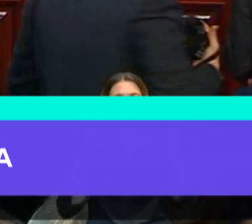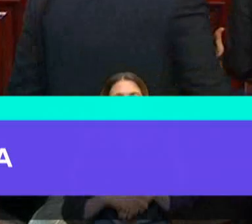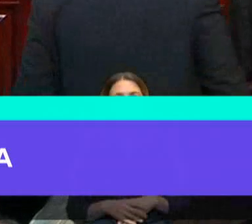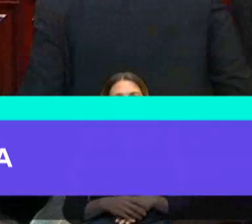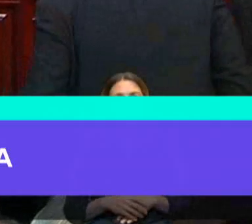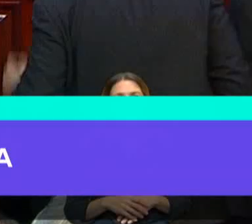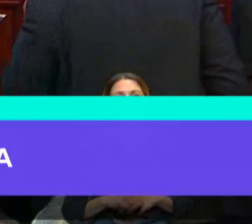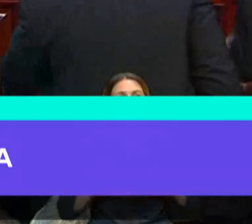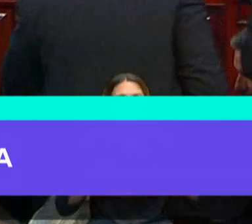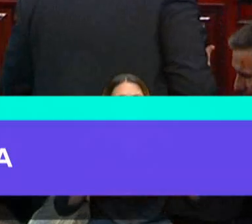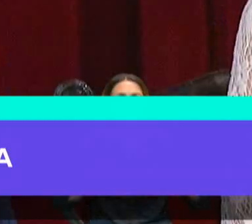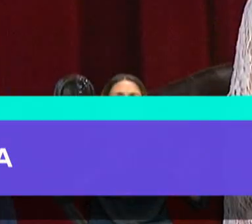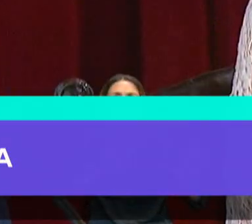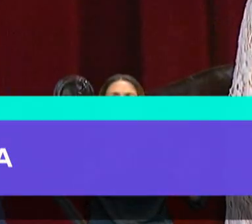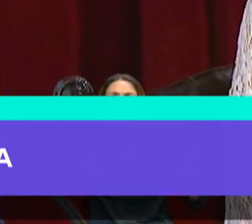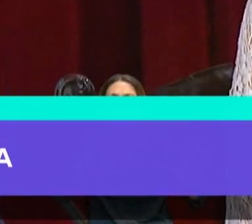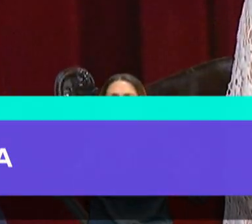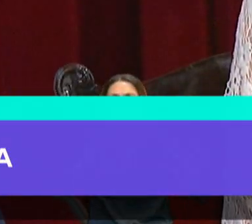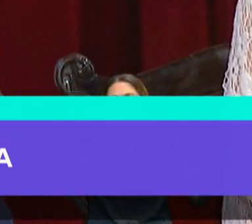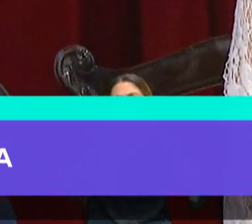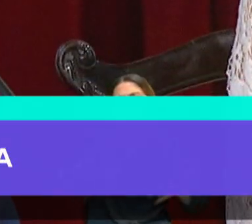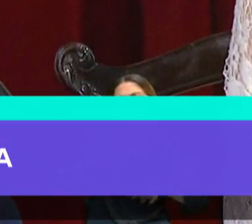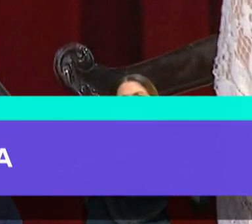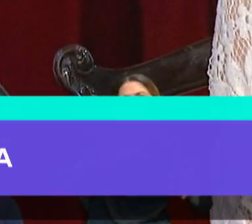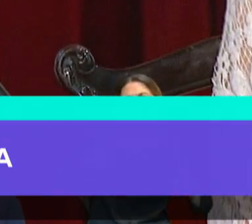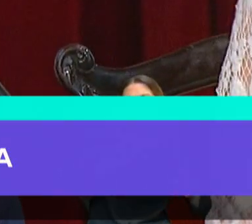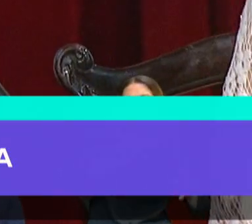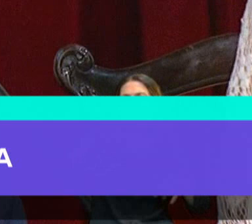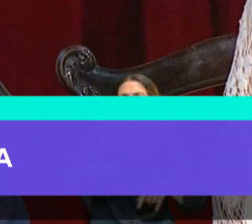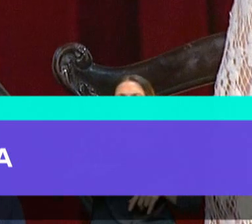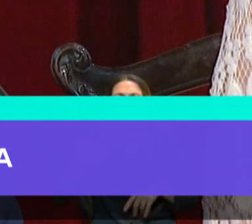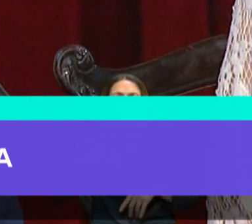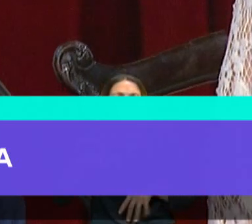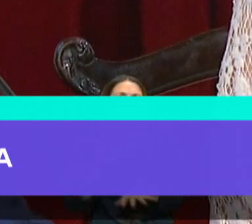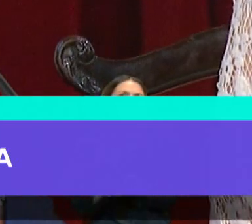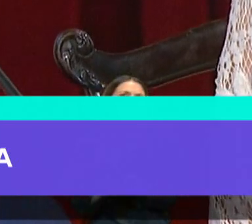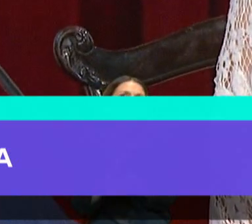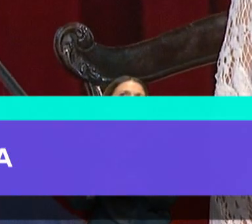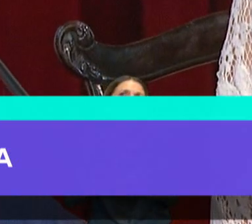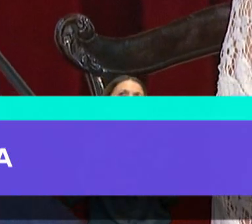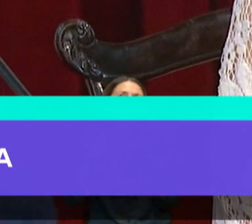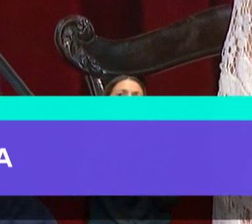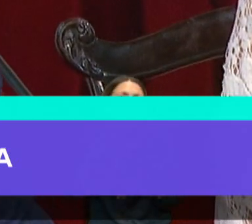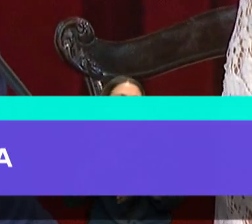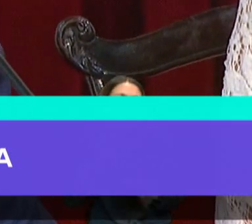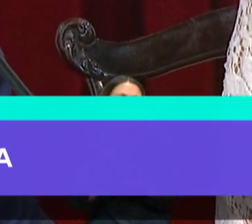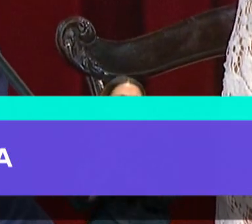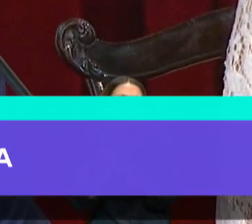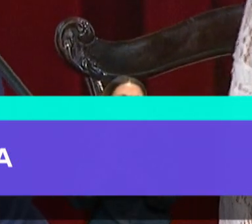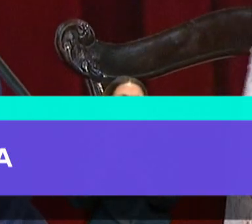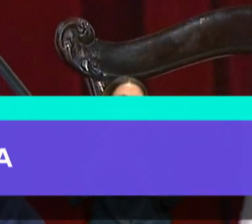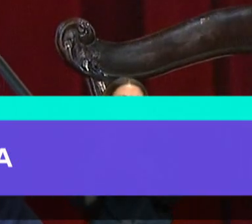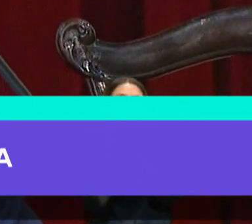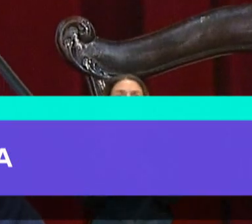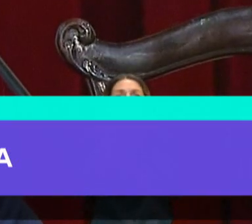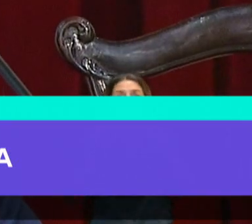Si el mundo no comprende que este es el momento preciso en que debemos darle una oportunidad a la paz y que